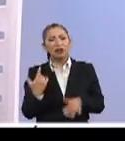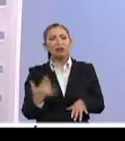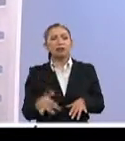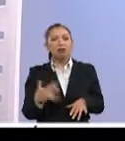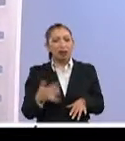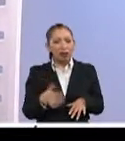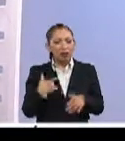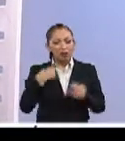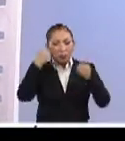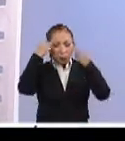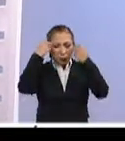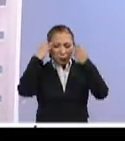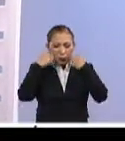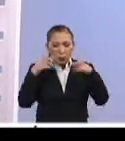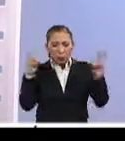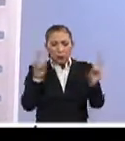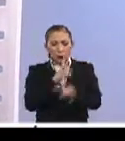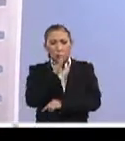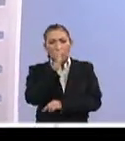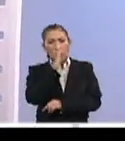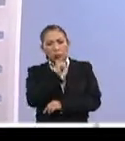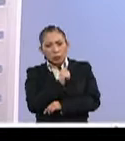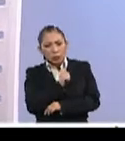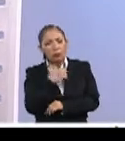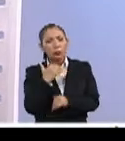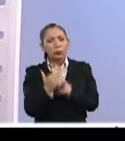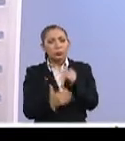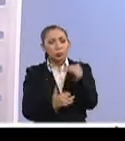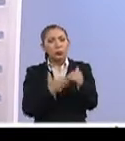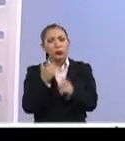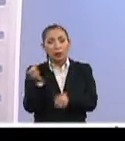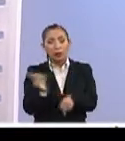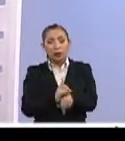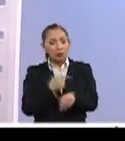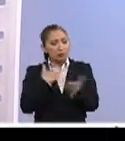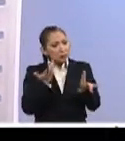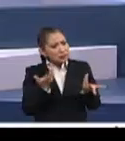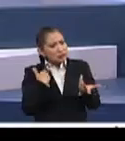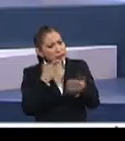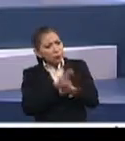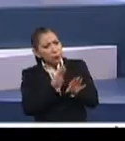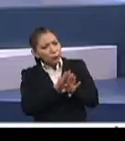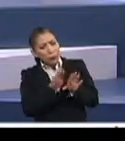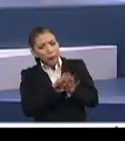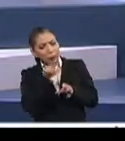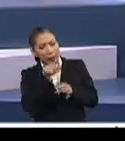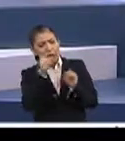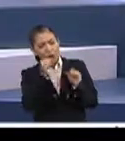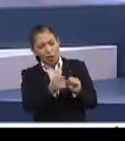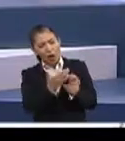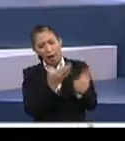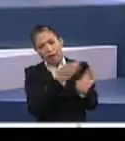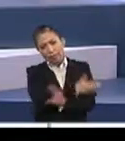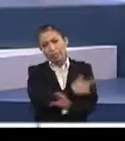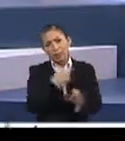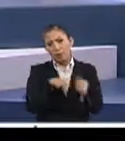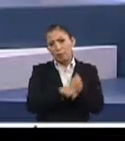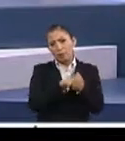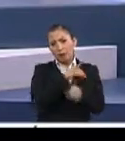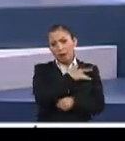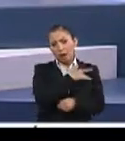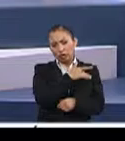tener sudoración, falta de aire, y pues todos lo traían asociado a que ella ya tenía antecedentes de